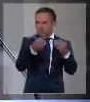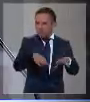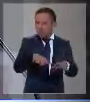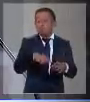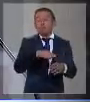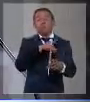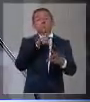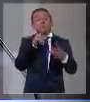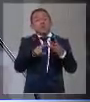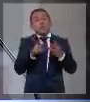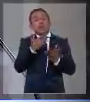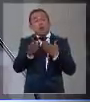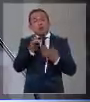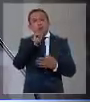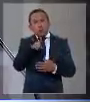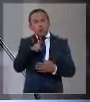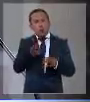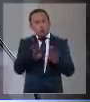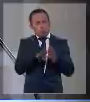neoliberal, privatizadora,